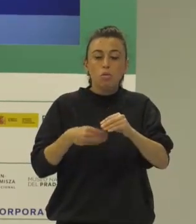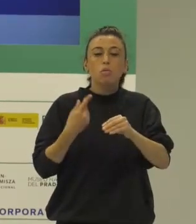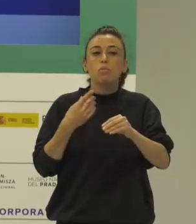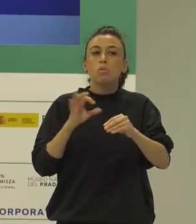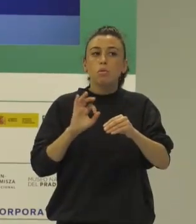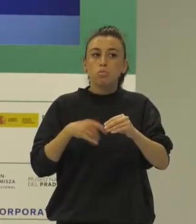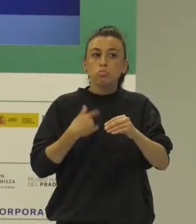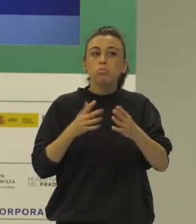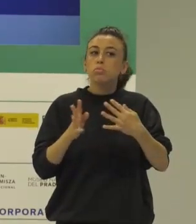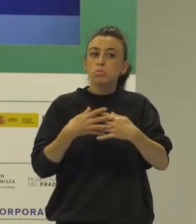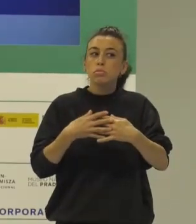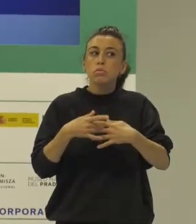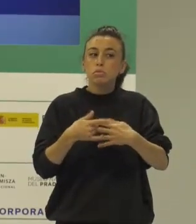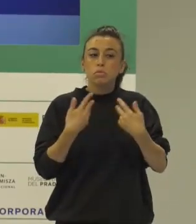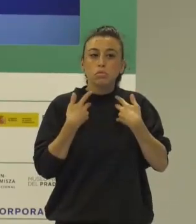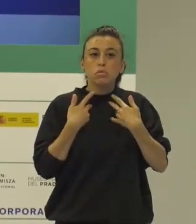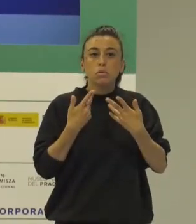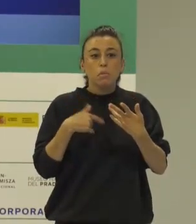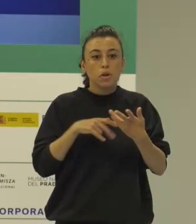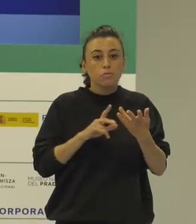toda tu familia, a todos tus amigos.